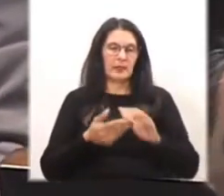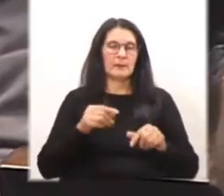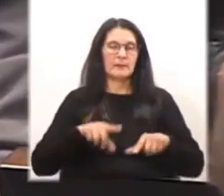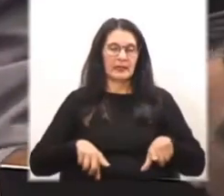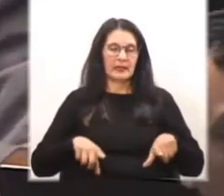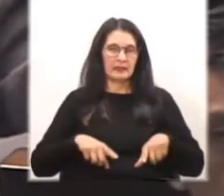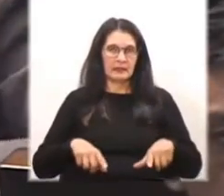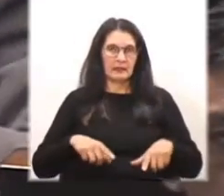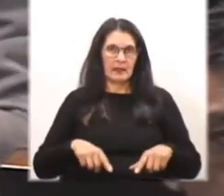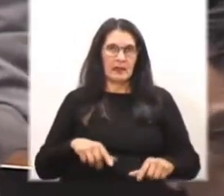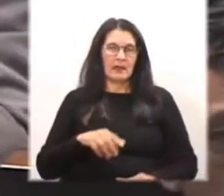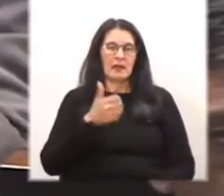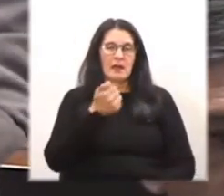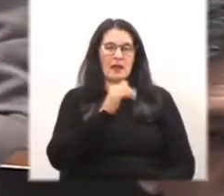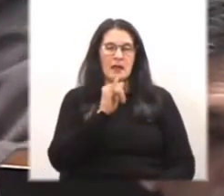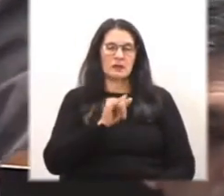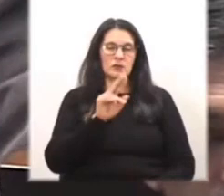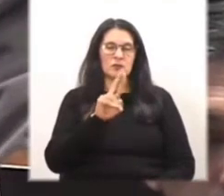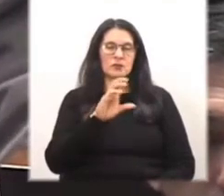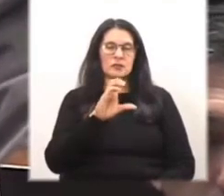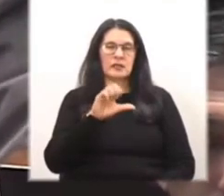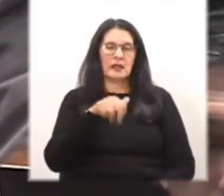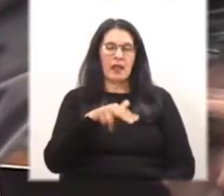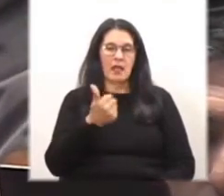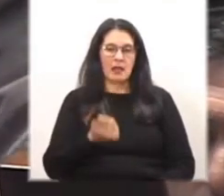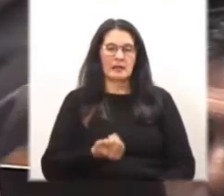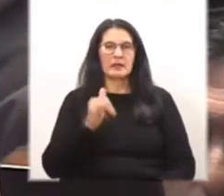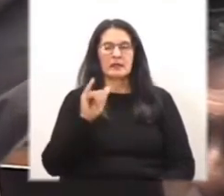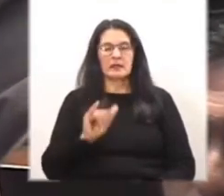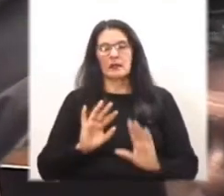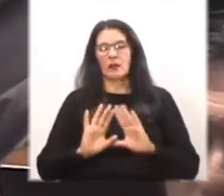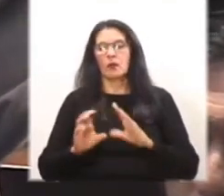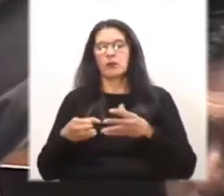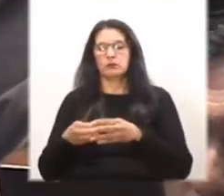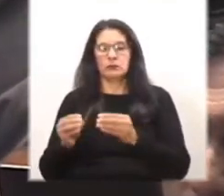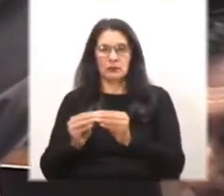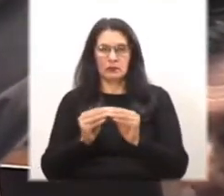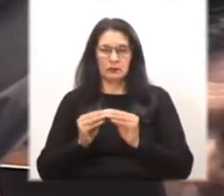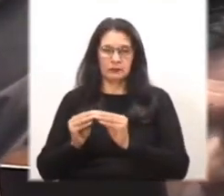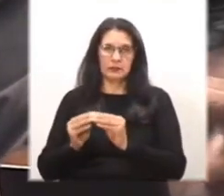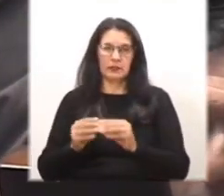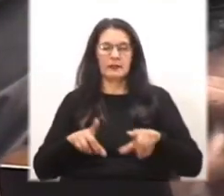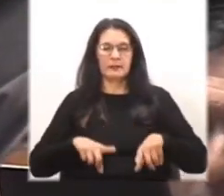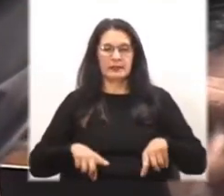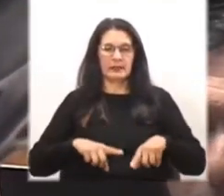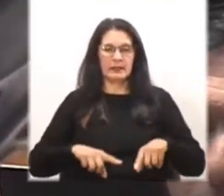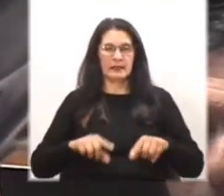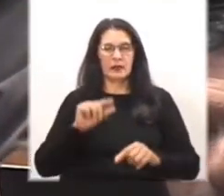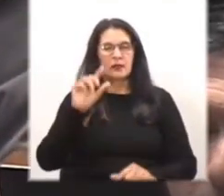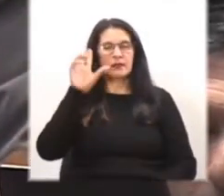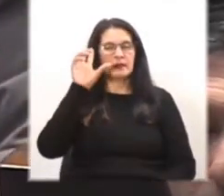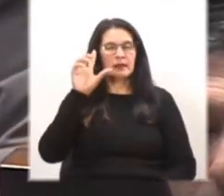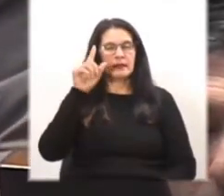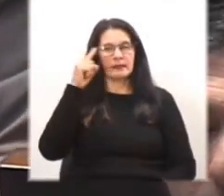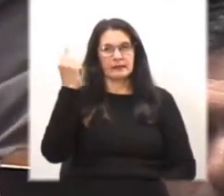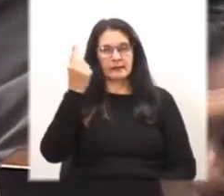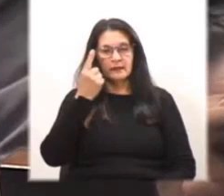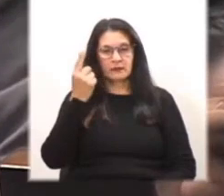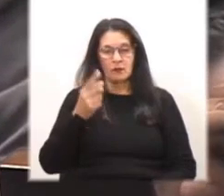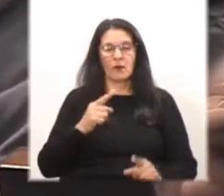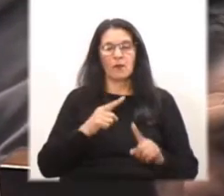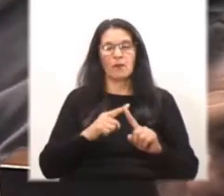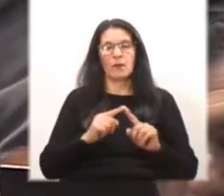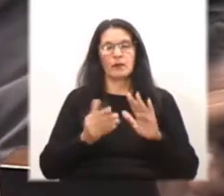ministra Azucena Arbeleche, y también la delegación del Ministerio de Relaciones Exteriores, encabezado por el señor